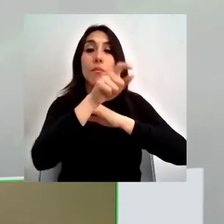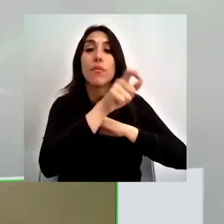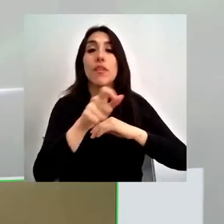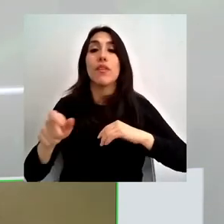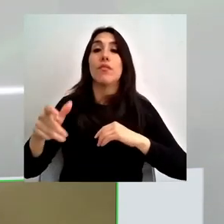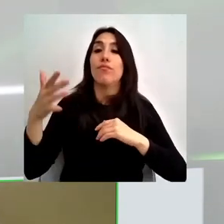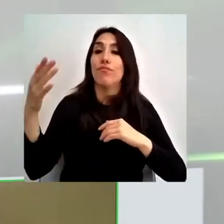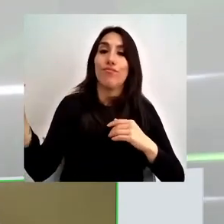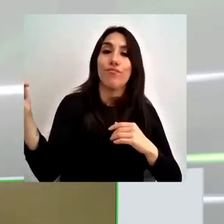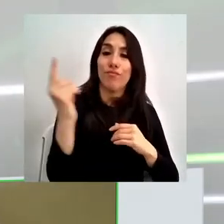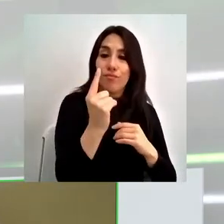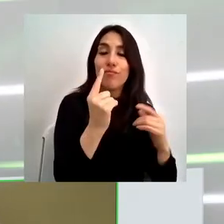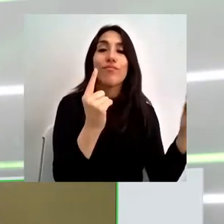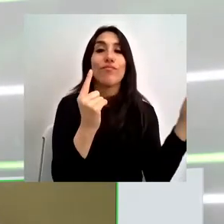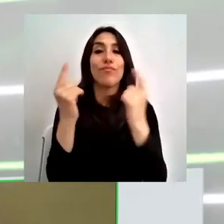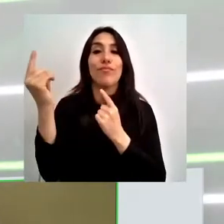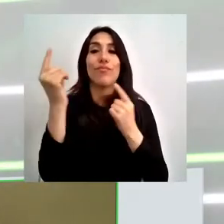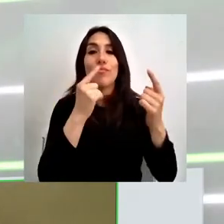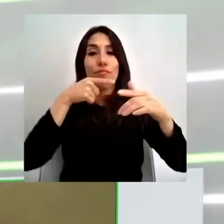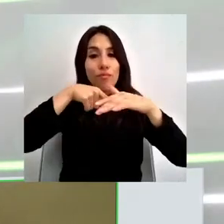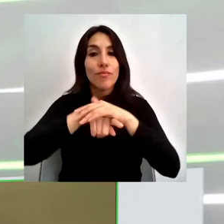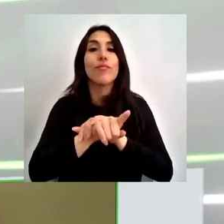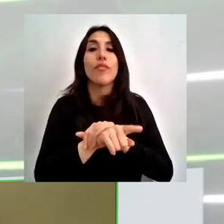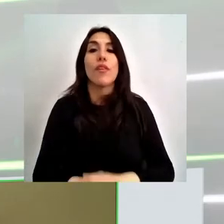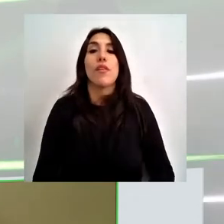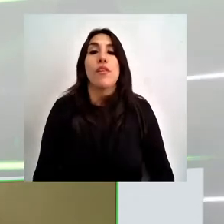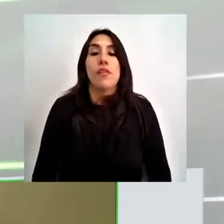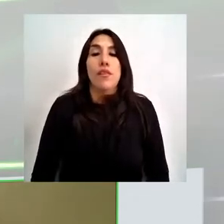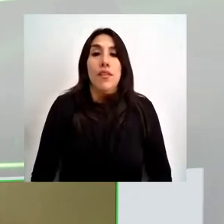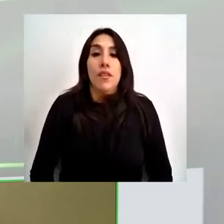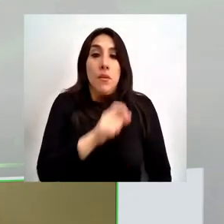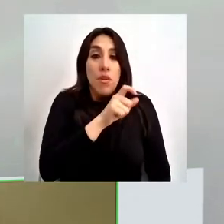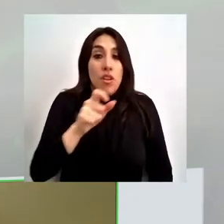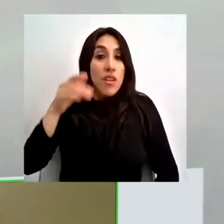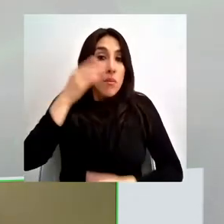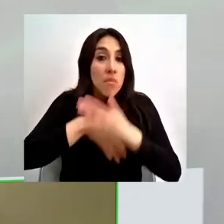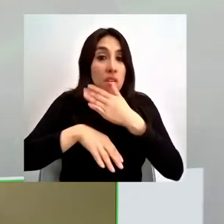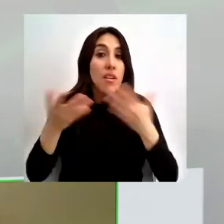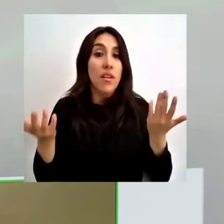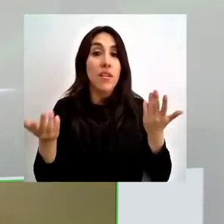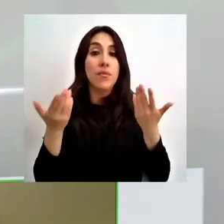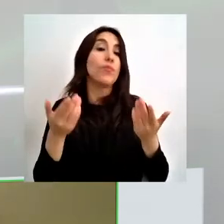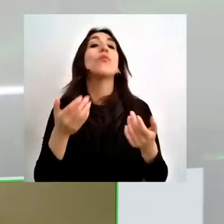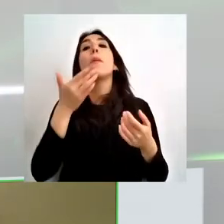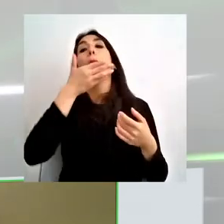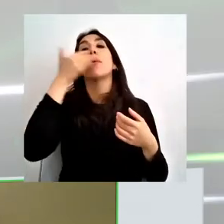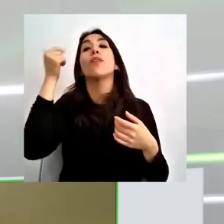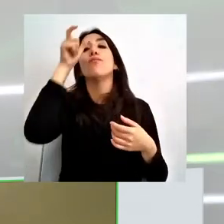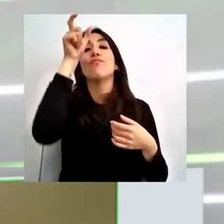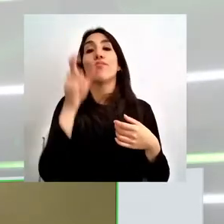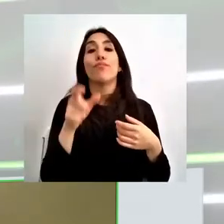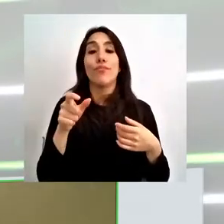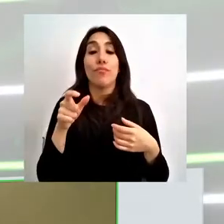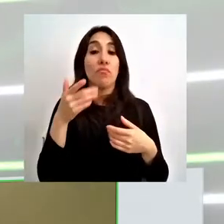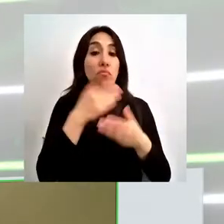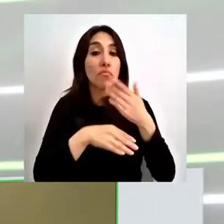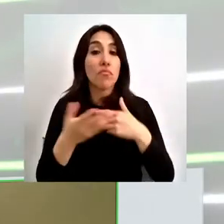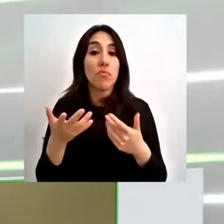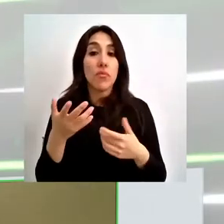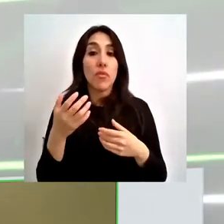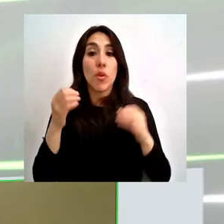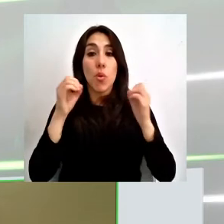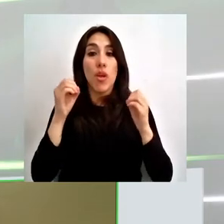sido mejor para la persona sin discapacidad así que vamos a cerrar el tema con